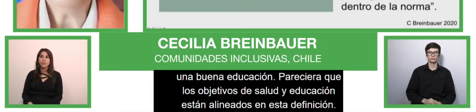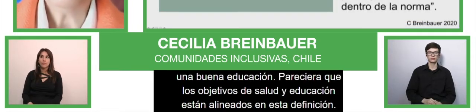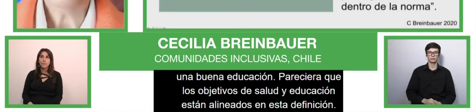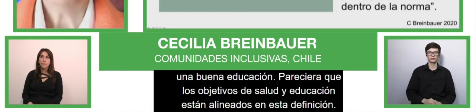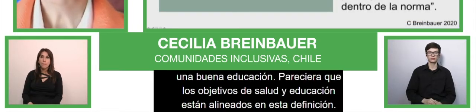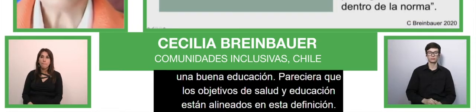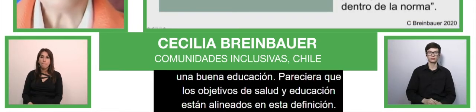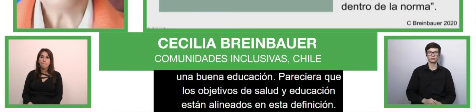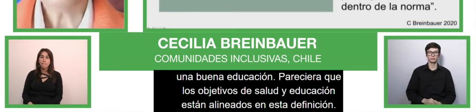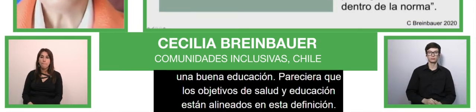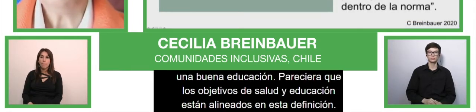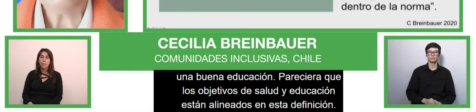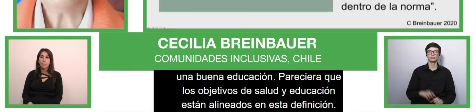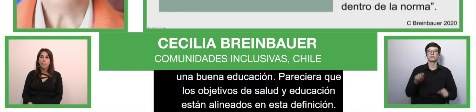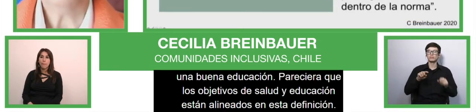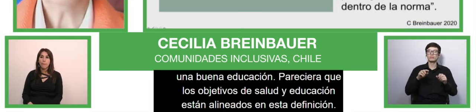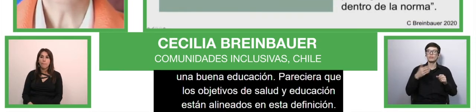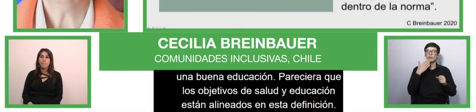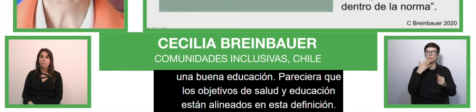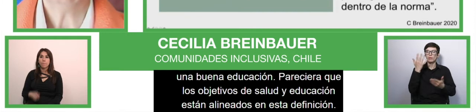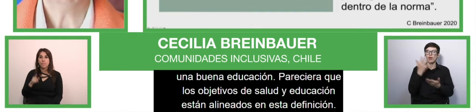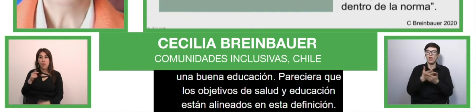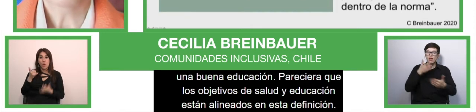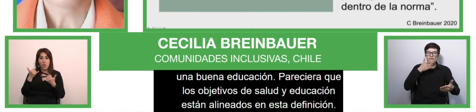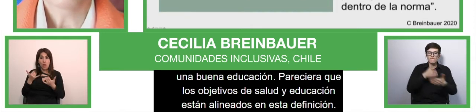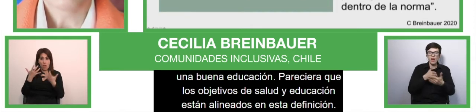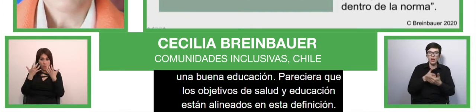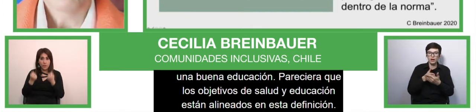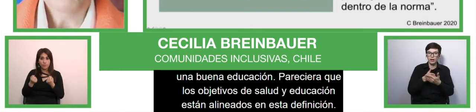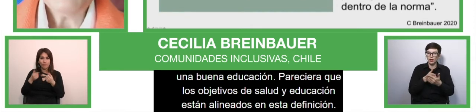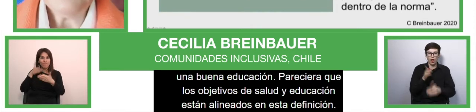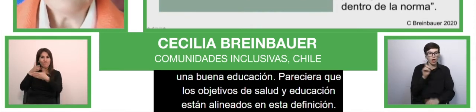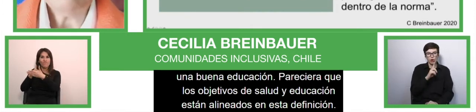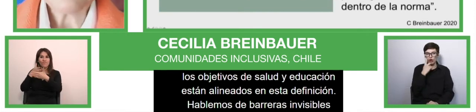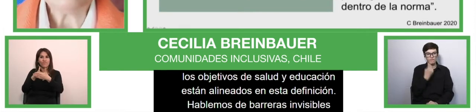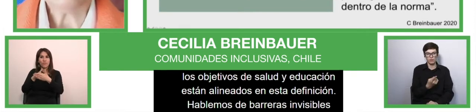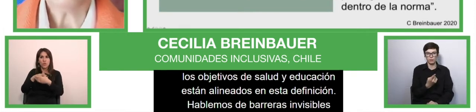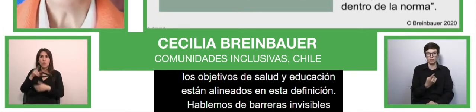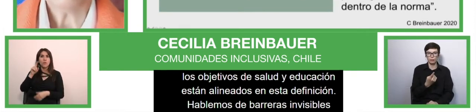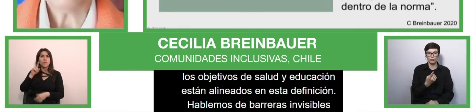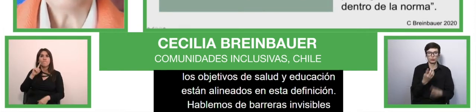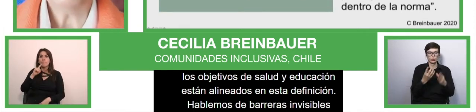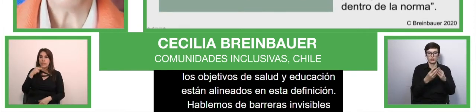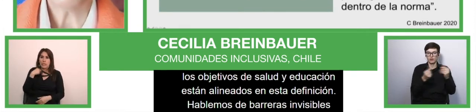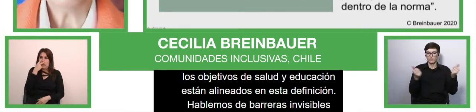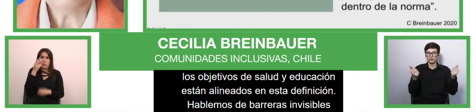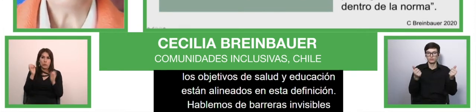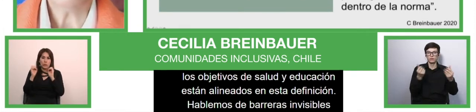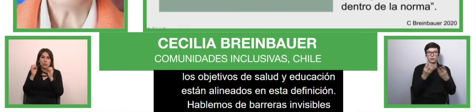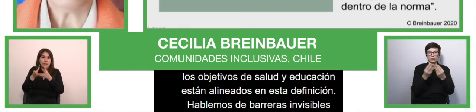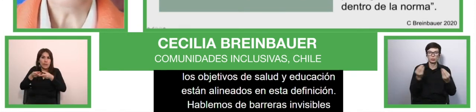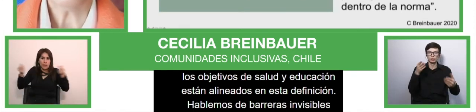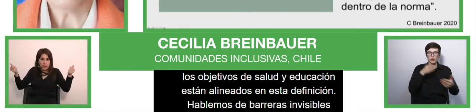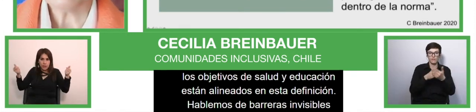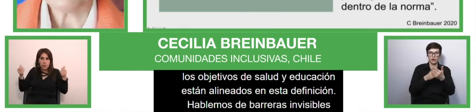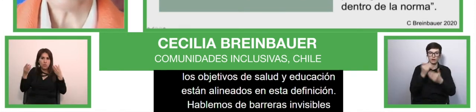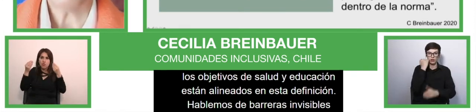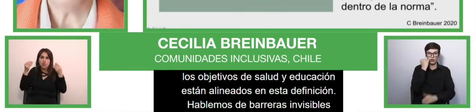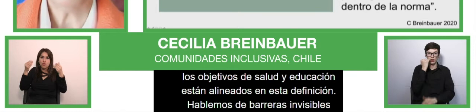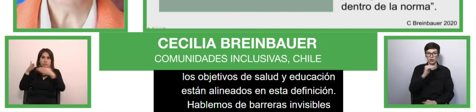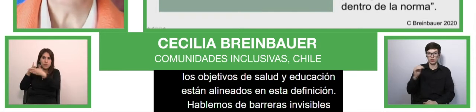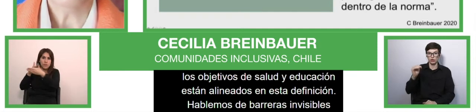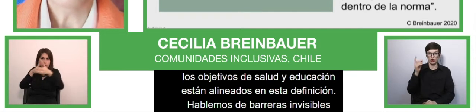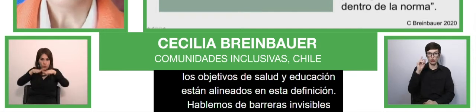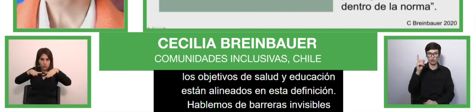hablemos de barreras invisibles muchas de las barreras que niños con discapacidades del